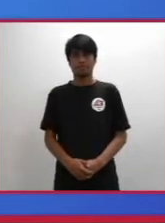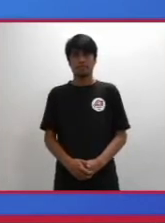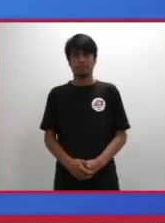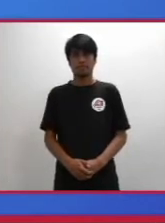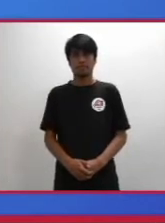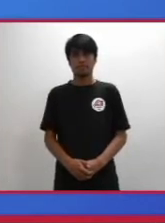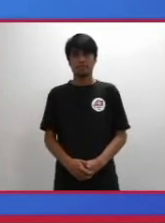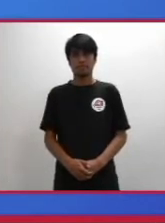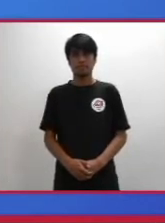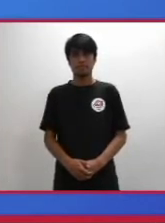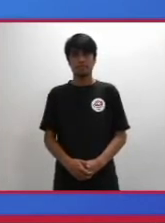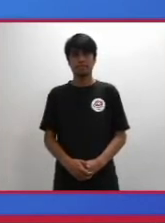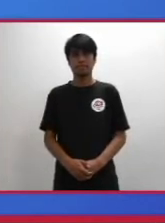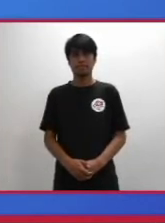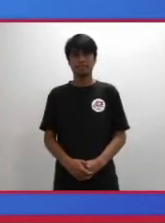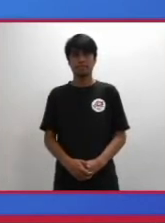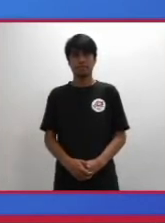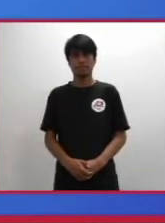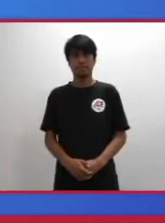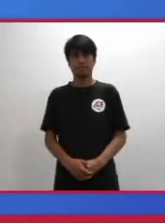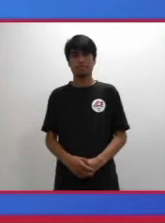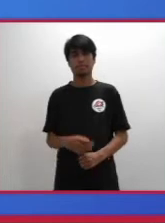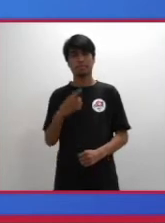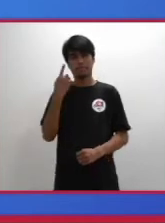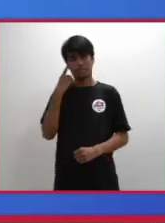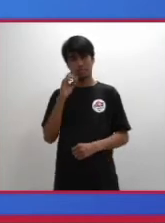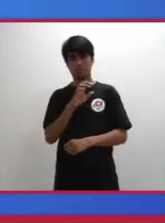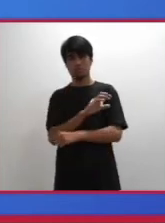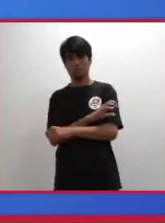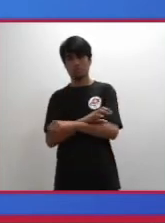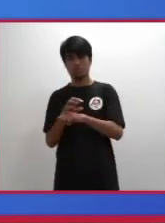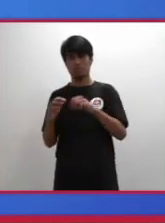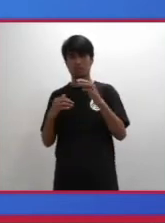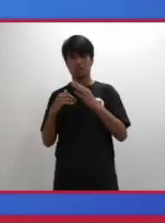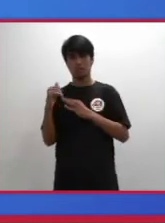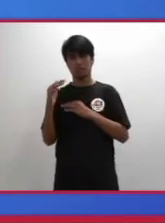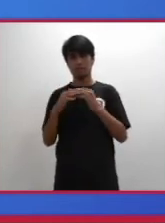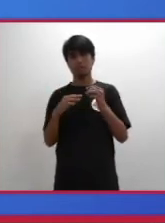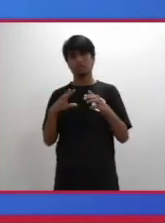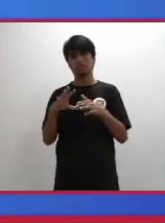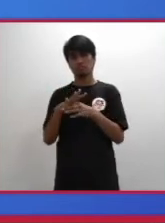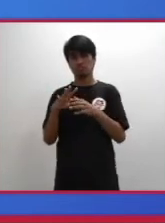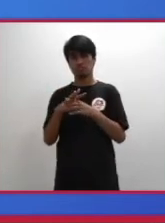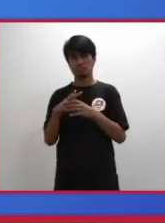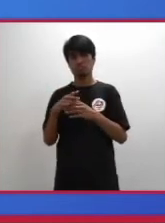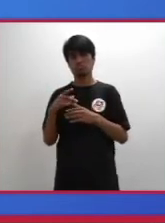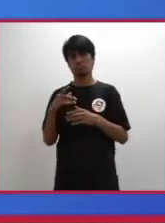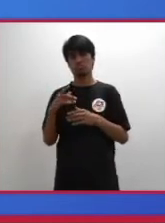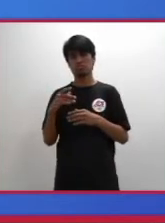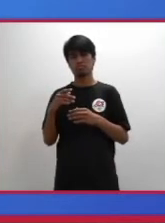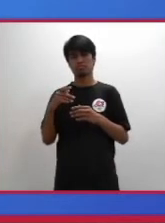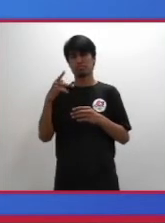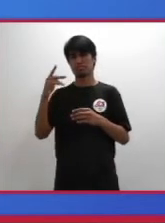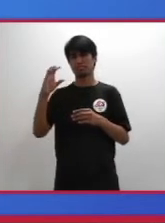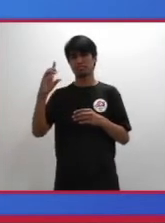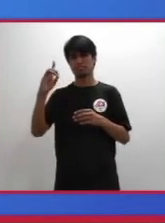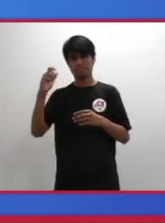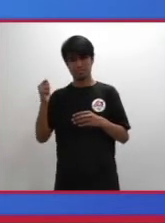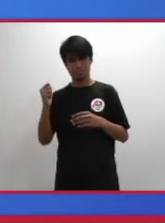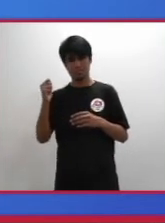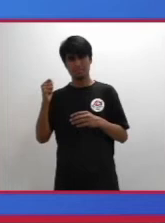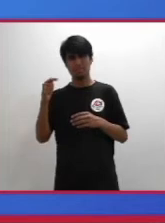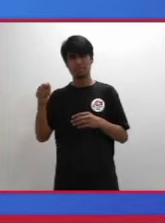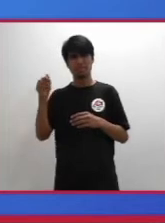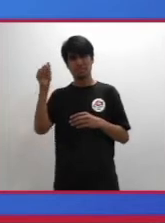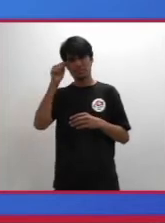Para poder continuar con las obras es necesario implementar esta herramienta de PDCA o de mejora